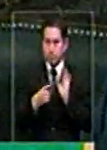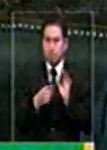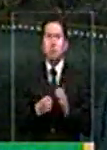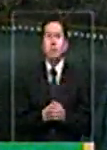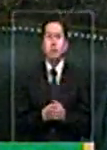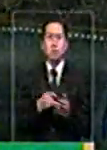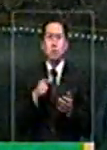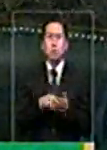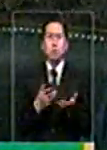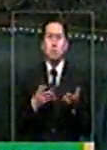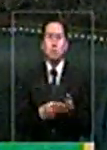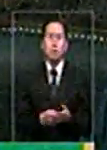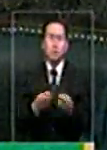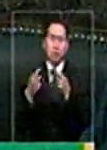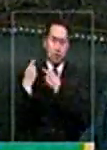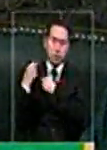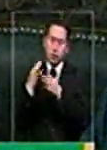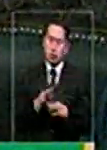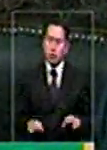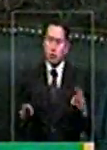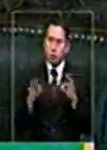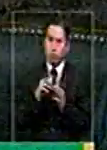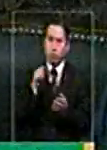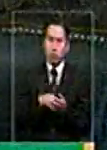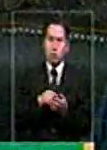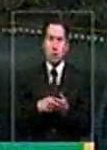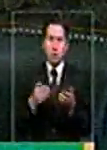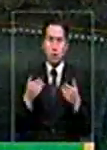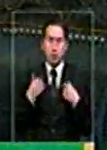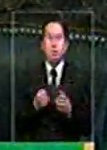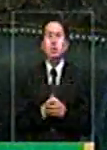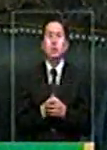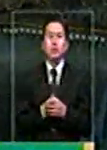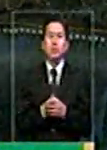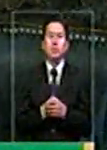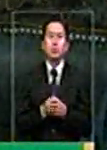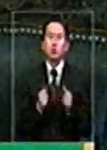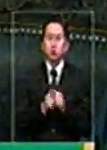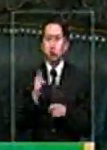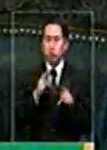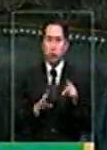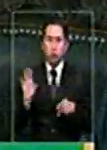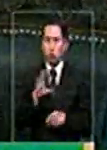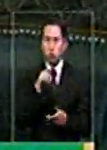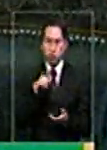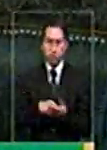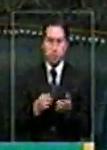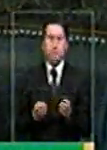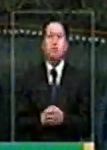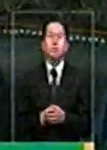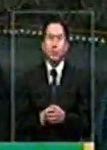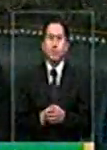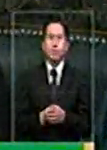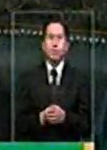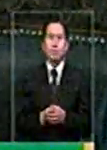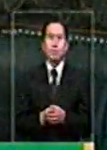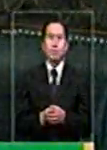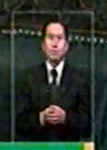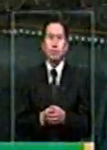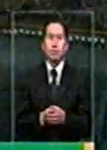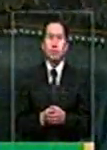Esto por la responsabilidad que tenemos con el pueblo. ¿Qué